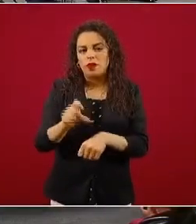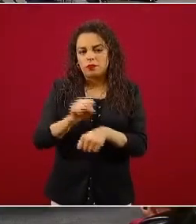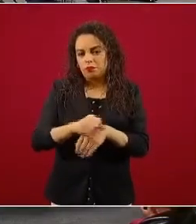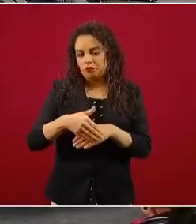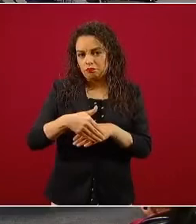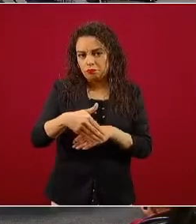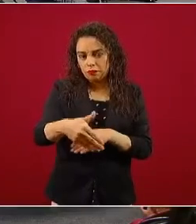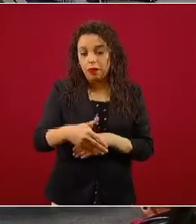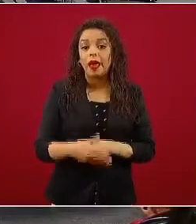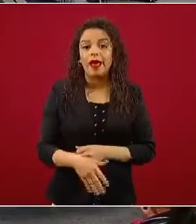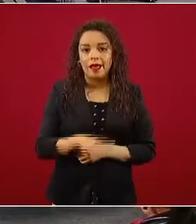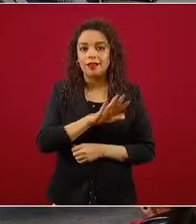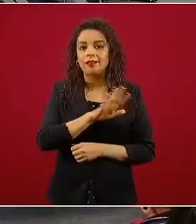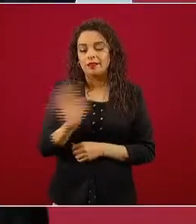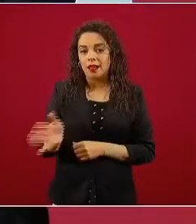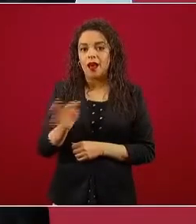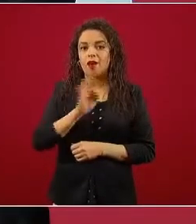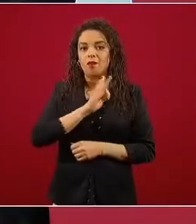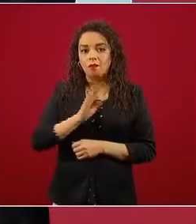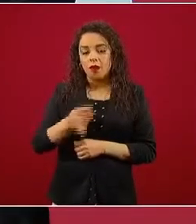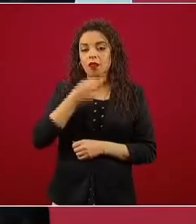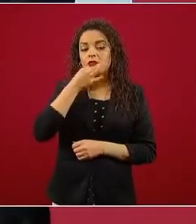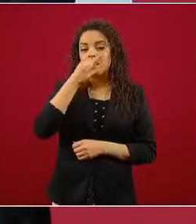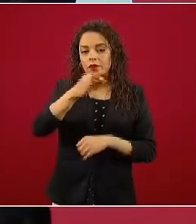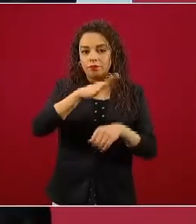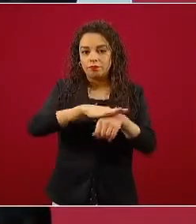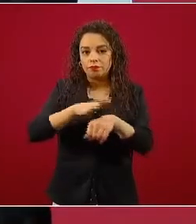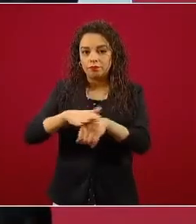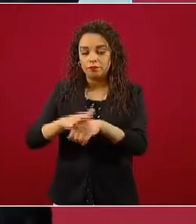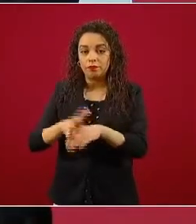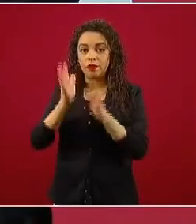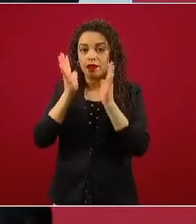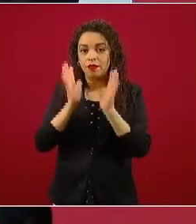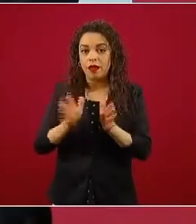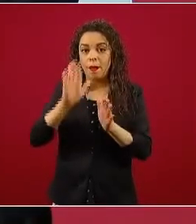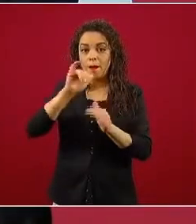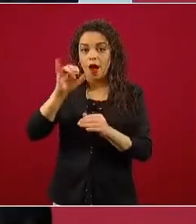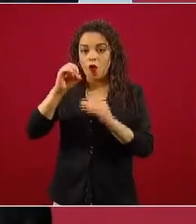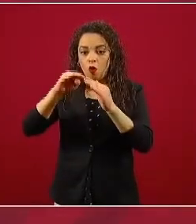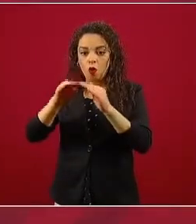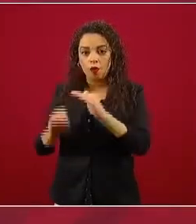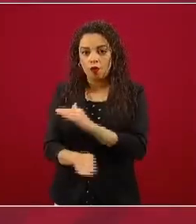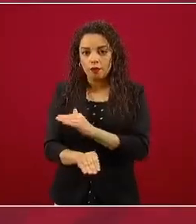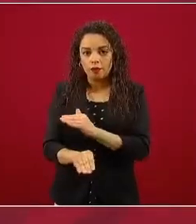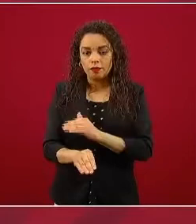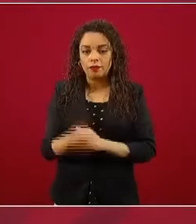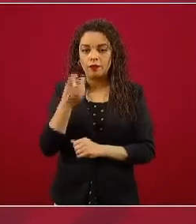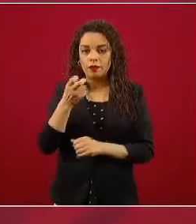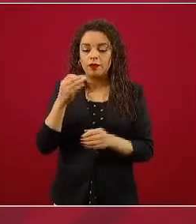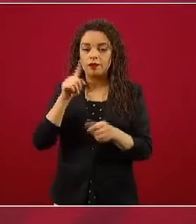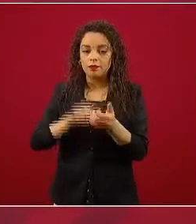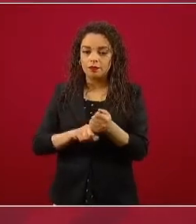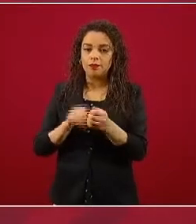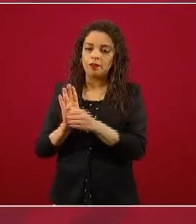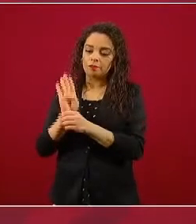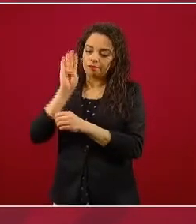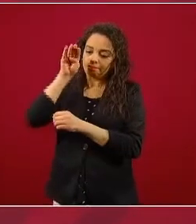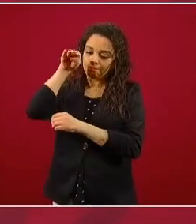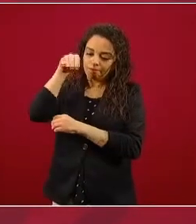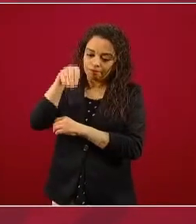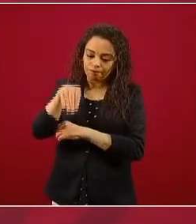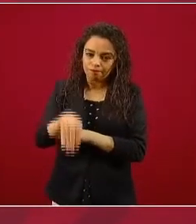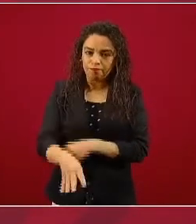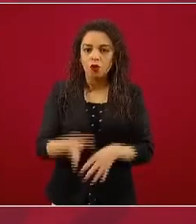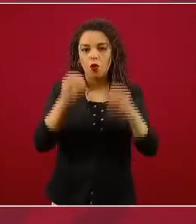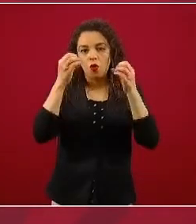podamos anunciar que ha bajado, porque se encuentran sus niveles en descenso, sus niveles de casos, de hospitalizaciones, de